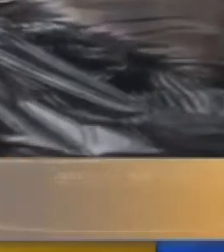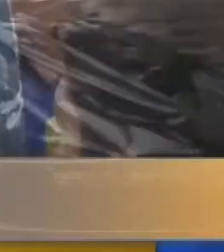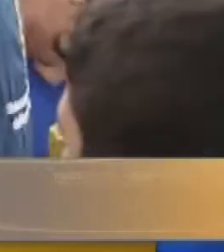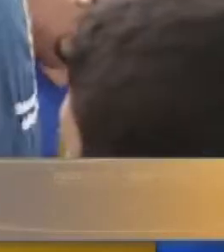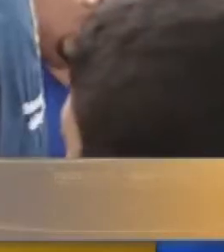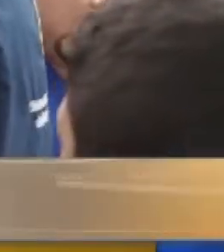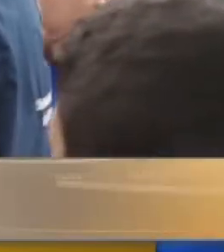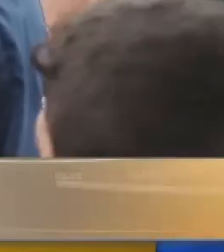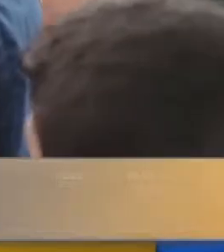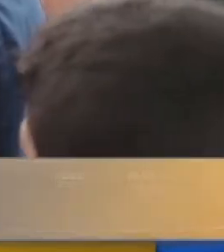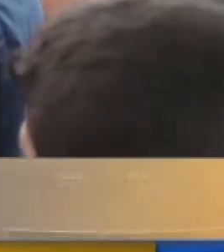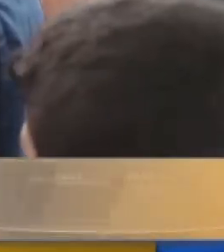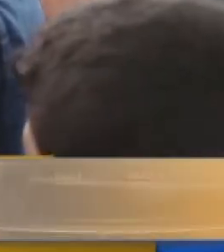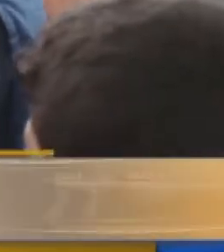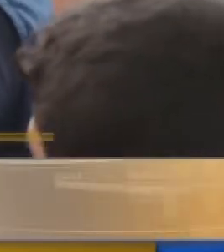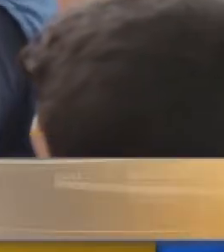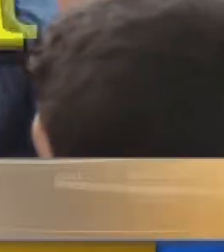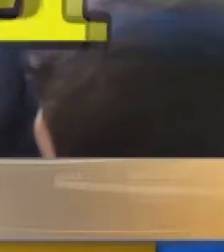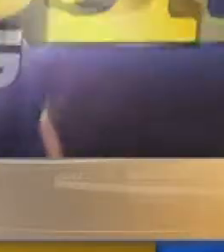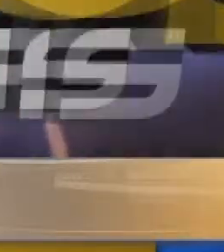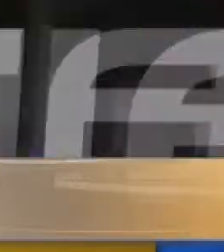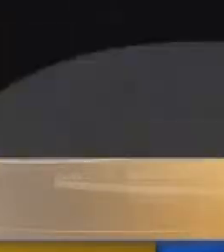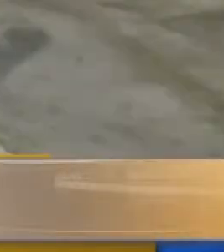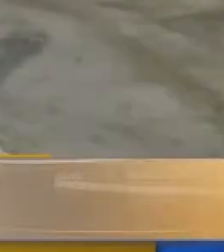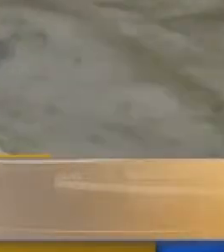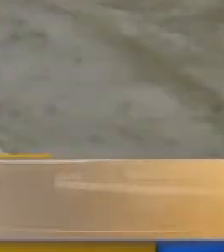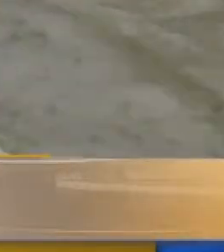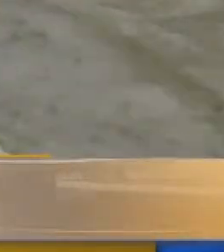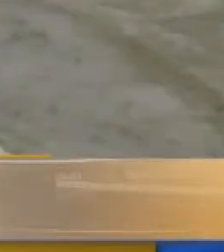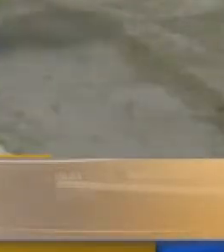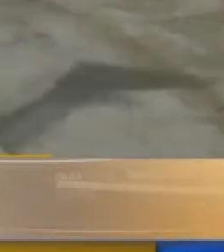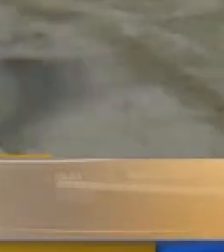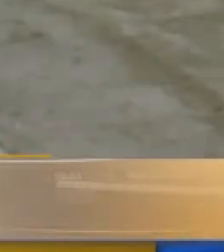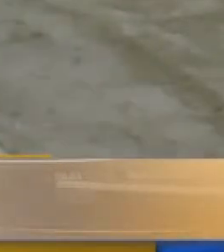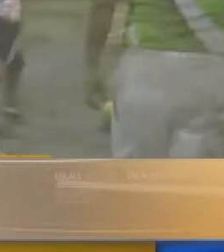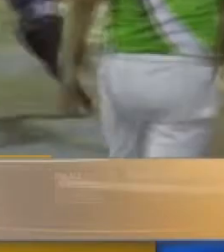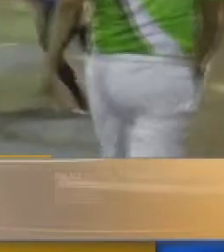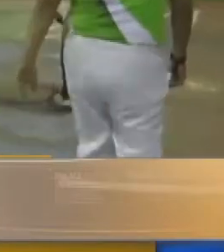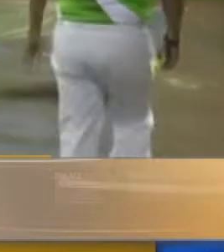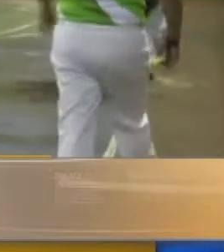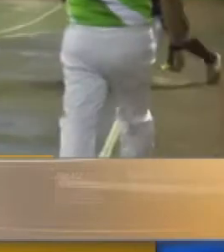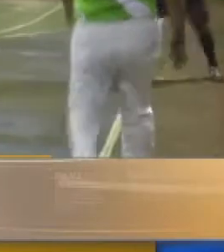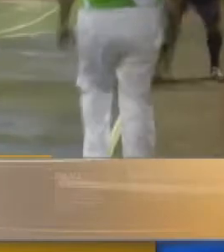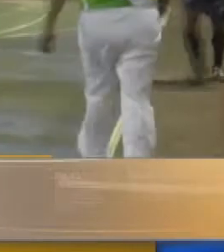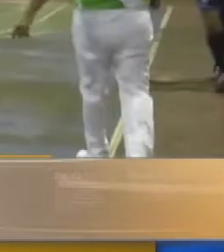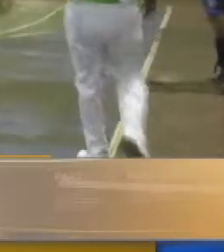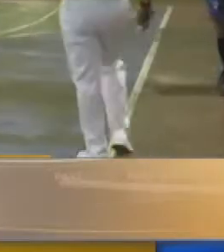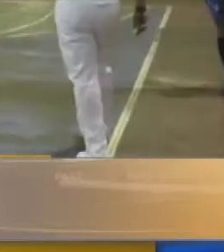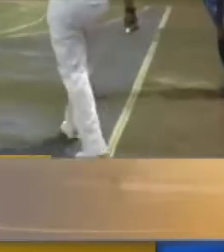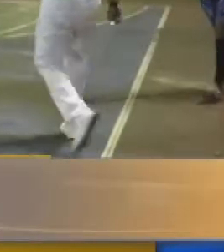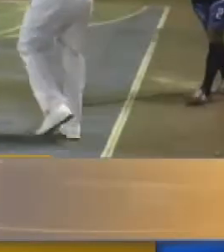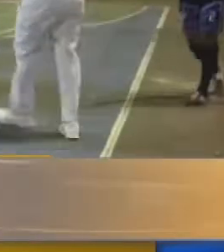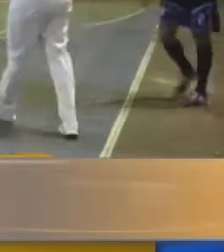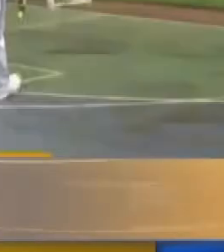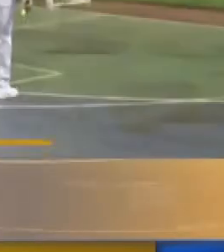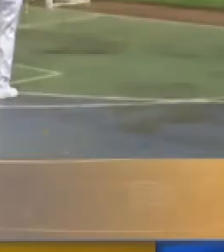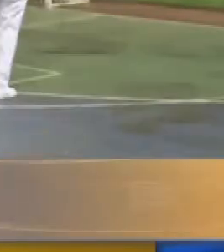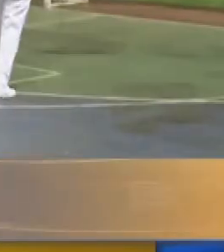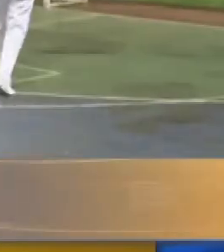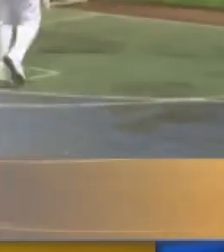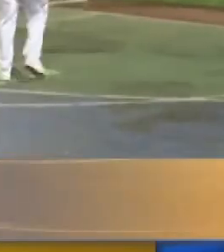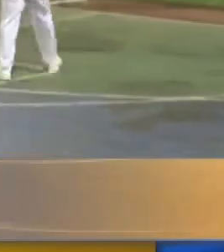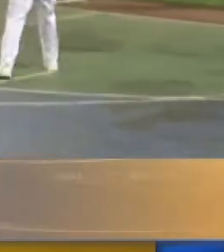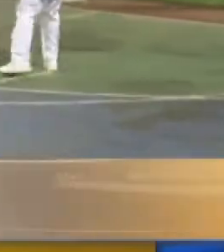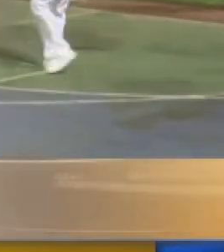de mercados a damnificados por ola invernal. En los deportes, a ronda de finales llegó el torneo de microfútbol